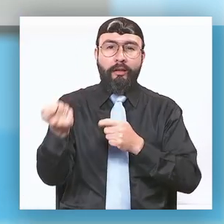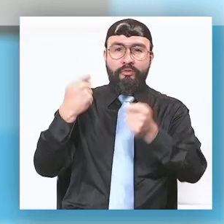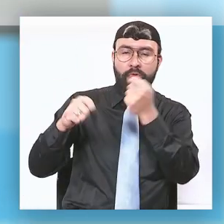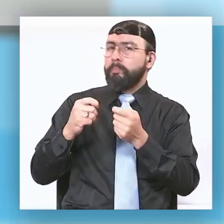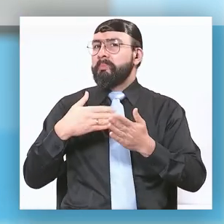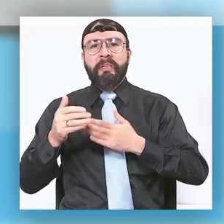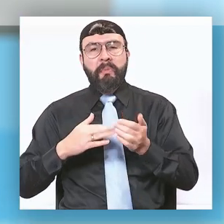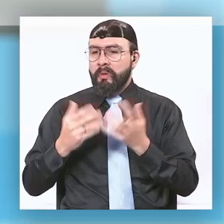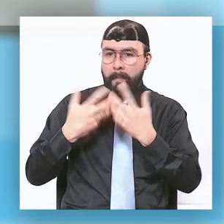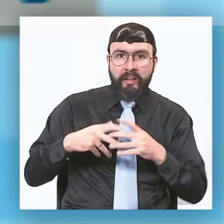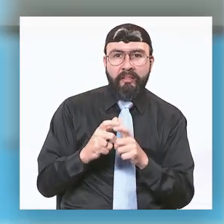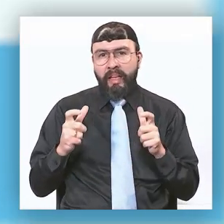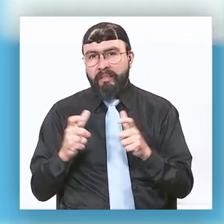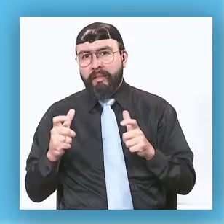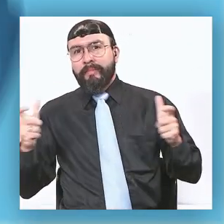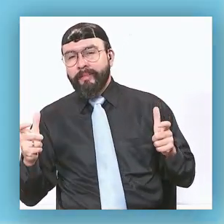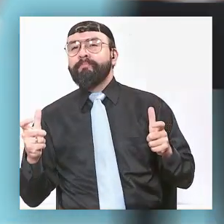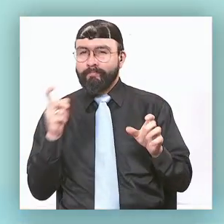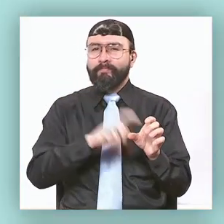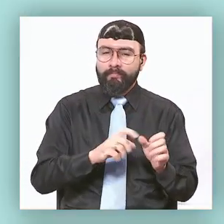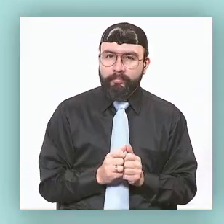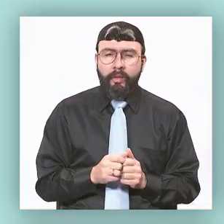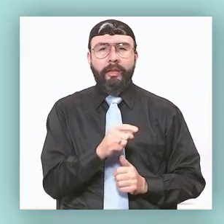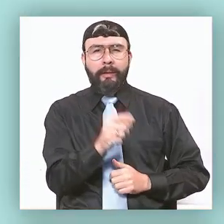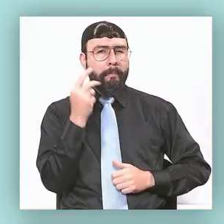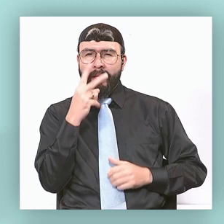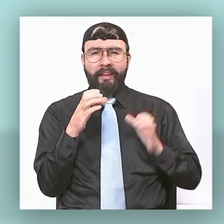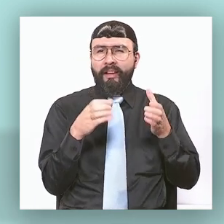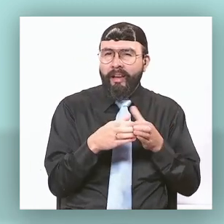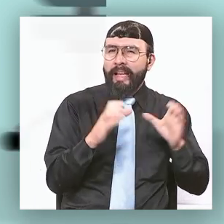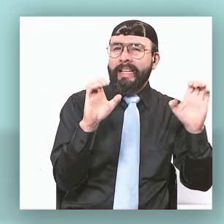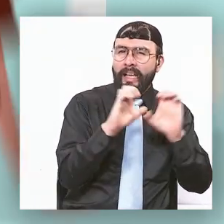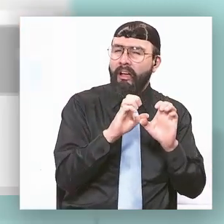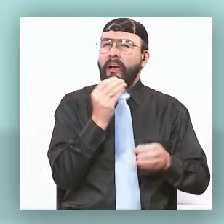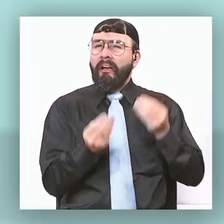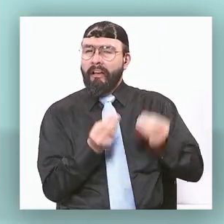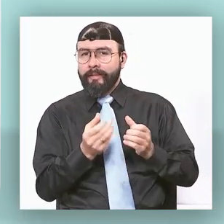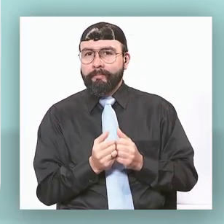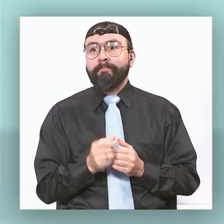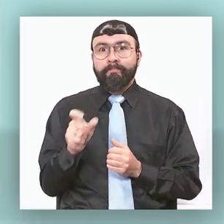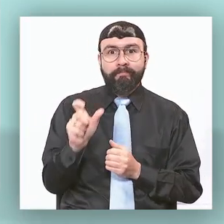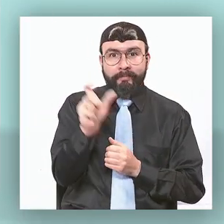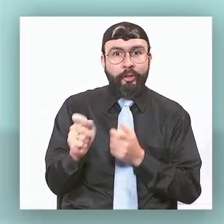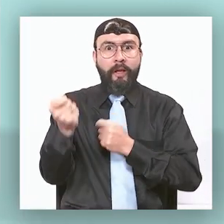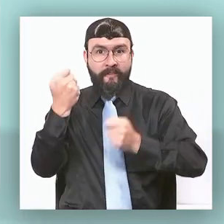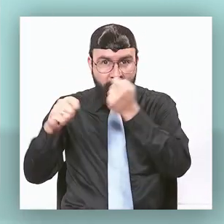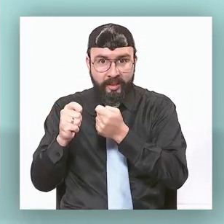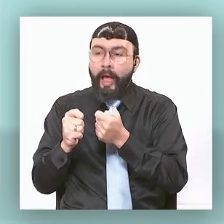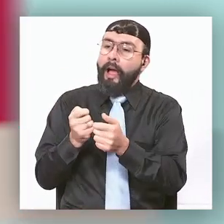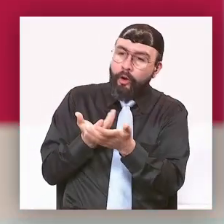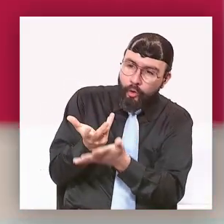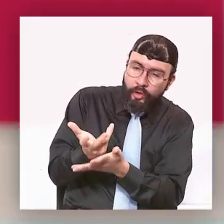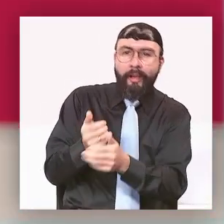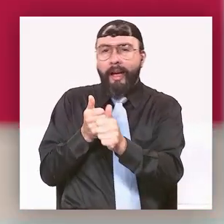región sin importar el tamaño de su empresa. ¿Qué hace la Cámara de Comercio de Pereira? Asesora y apoya a los comerciantes de la región